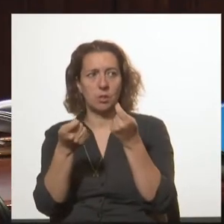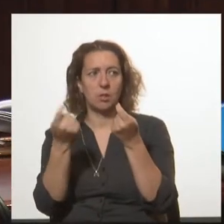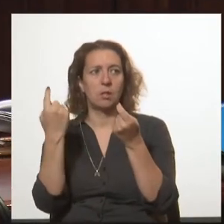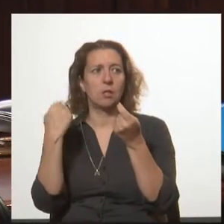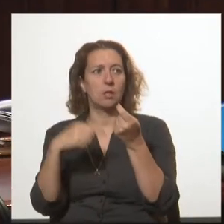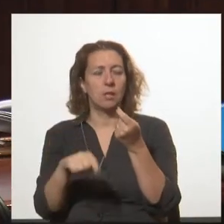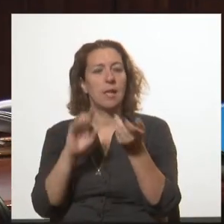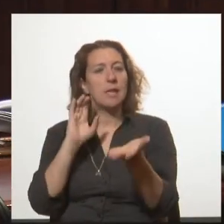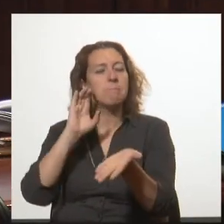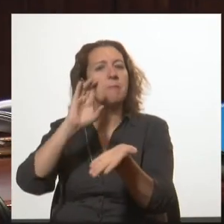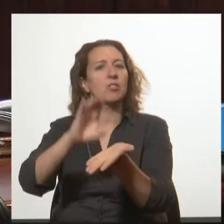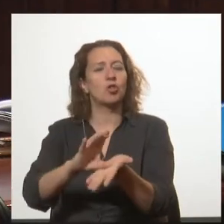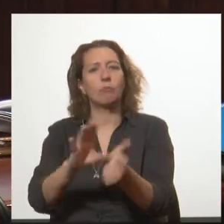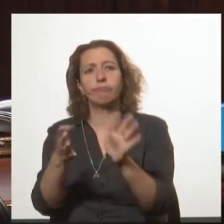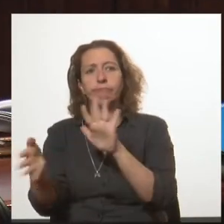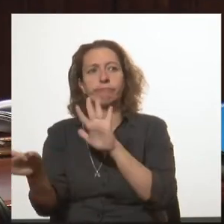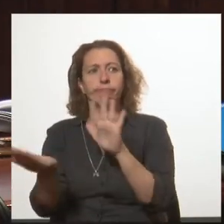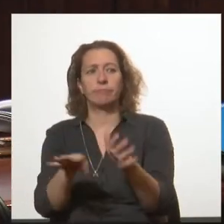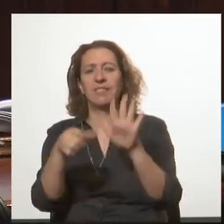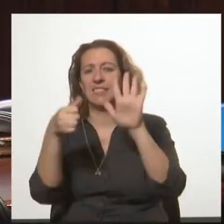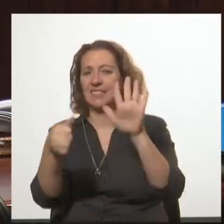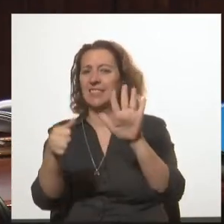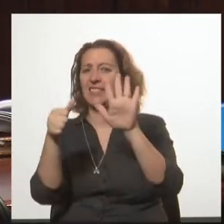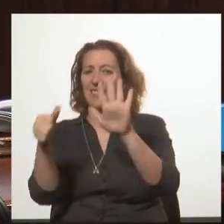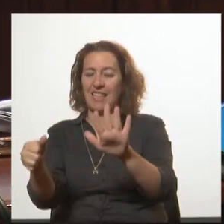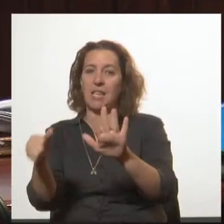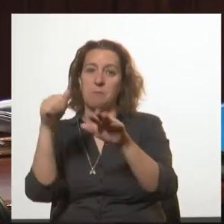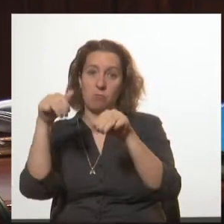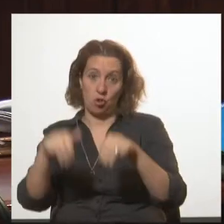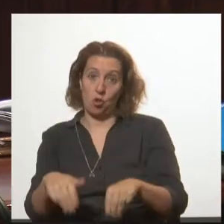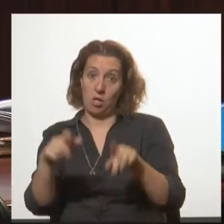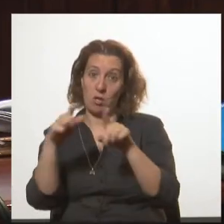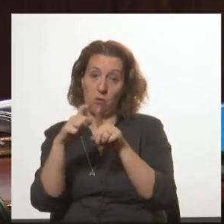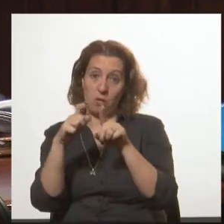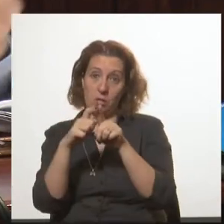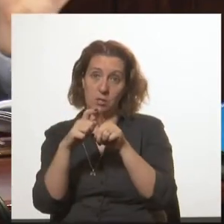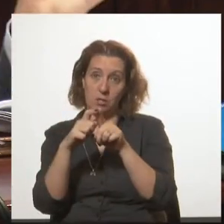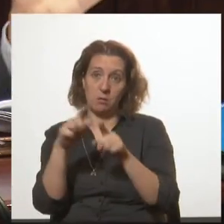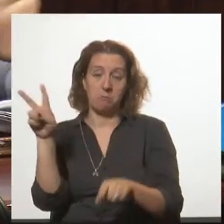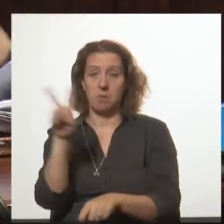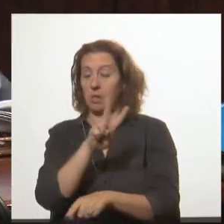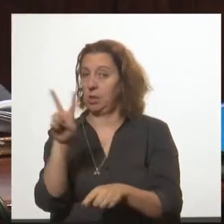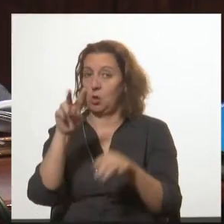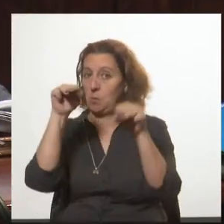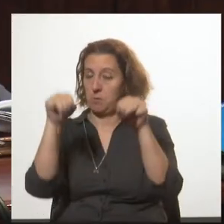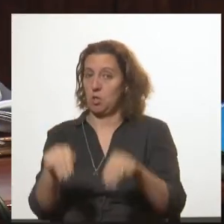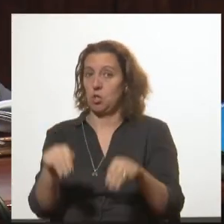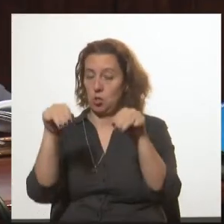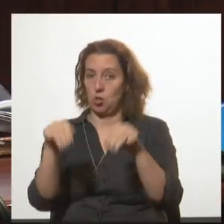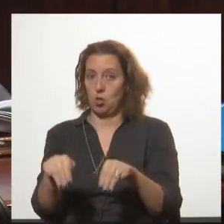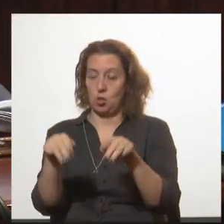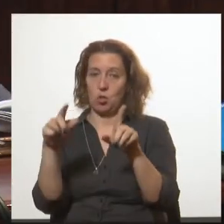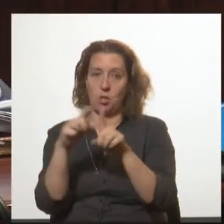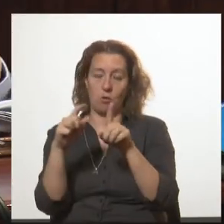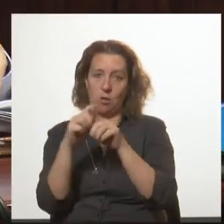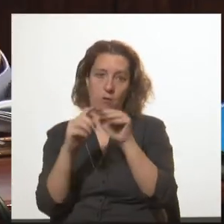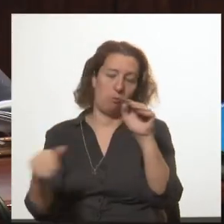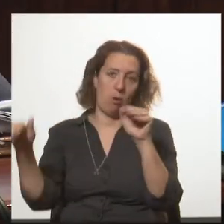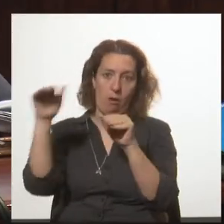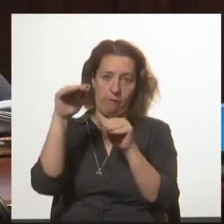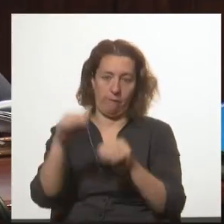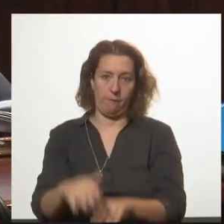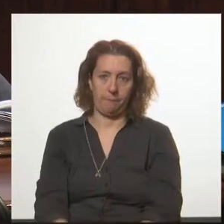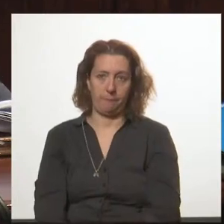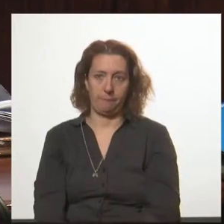inversión estimada era de 66 millones de dólares 22 millones de dólares por encima de la anterior